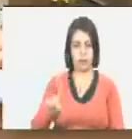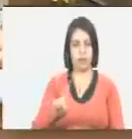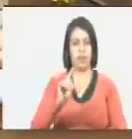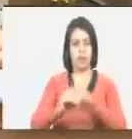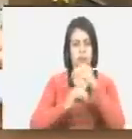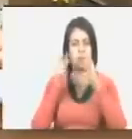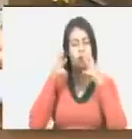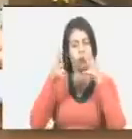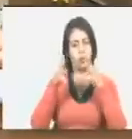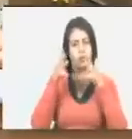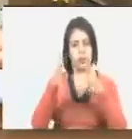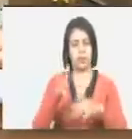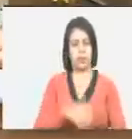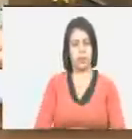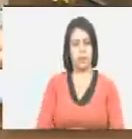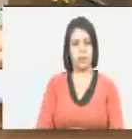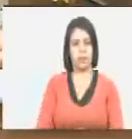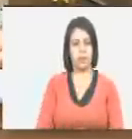primero.